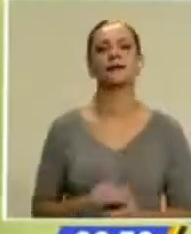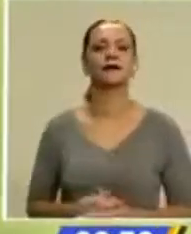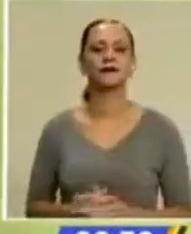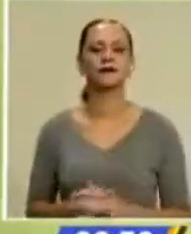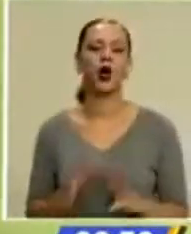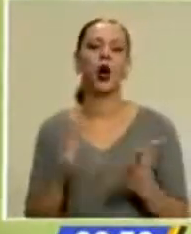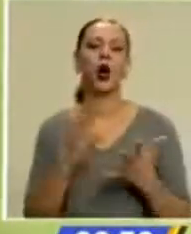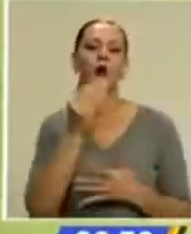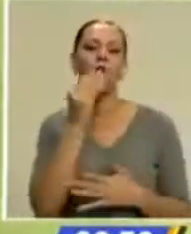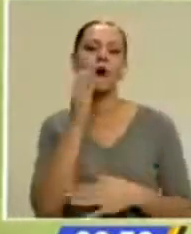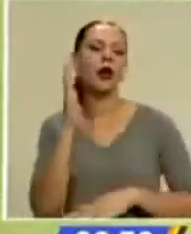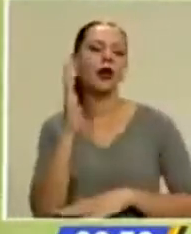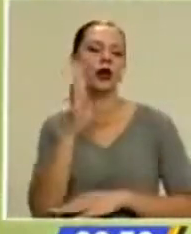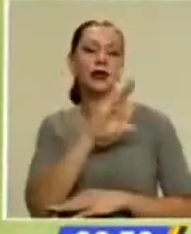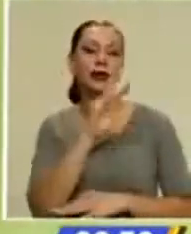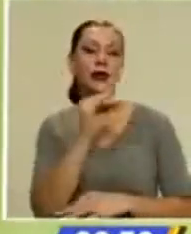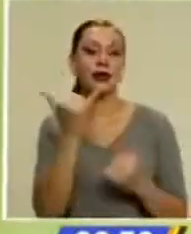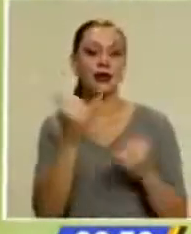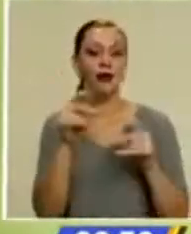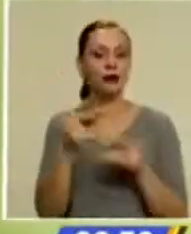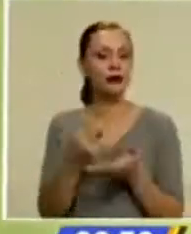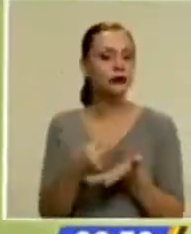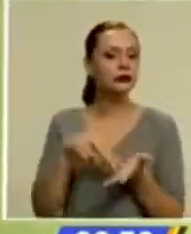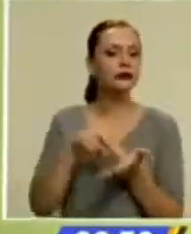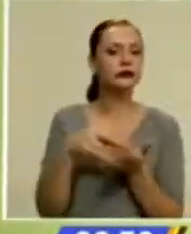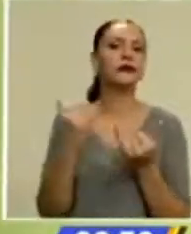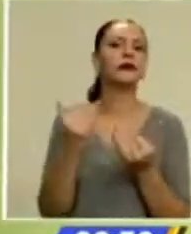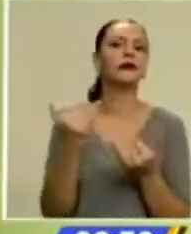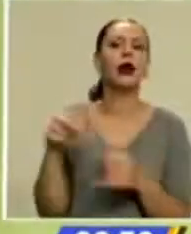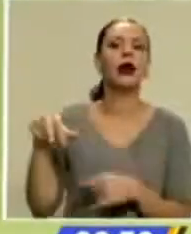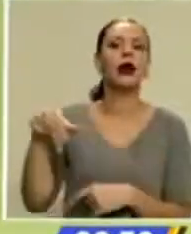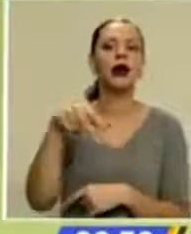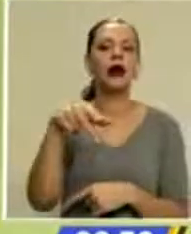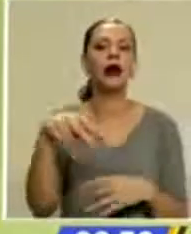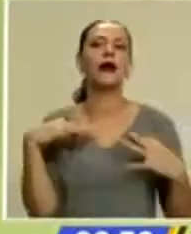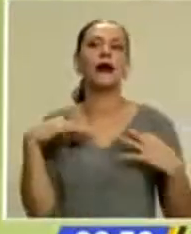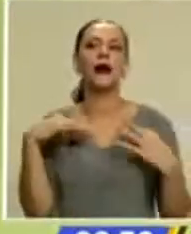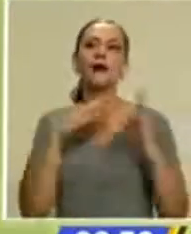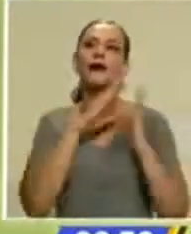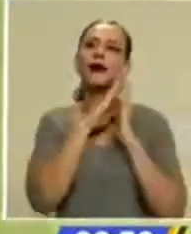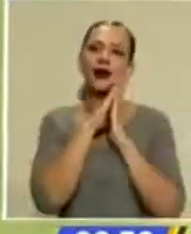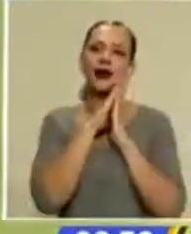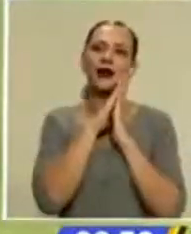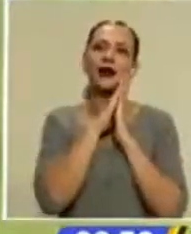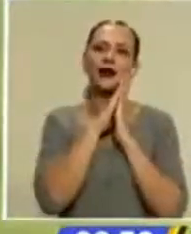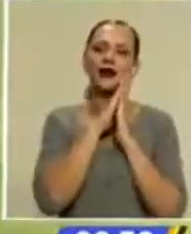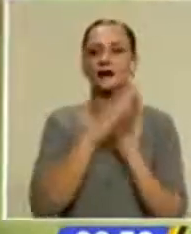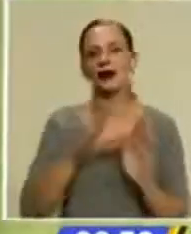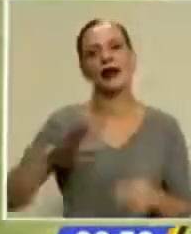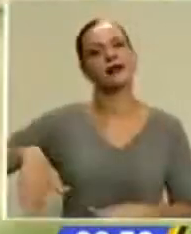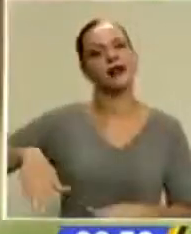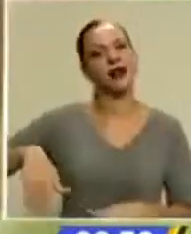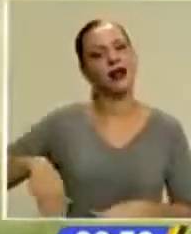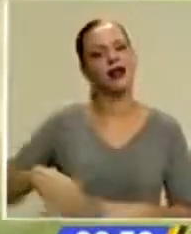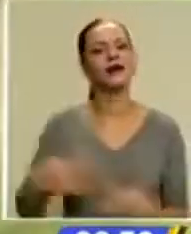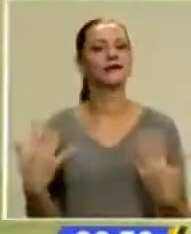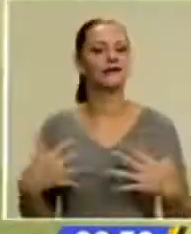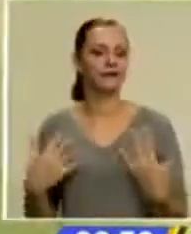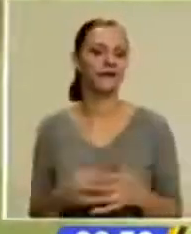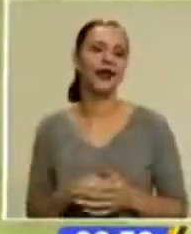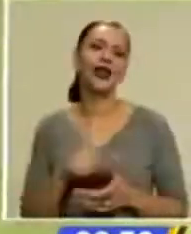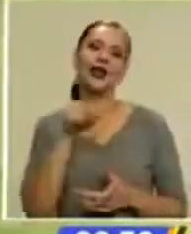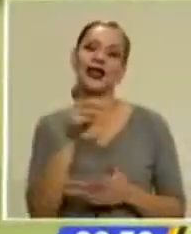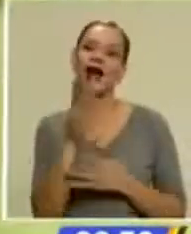como una merienda. Bueno, y los que se acaban de levantar, Sergio, que andan por ahí en pijama. Se levantaron tarde. Ahí deben